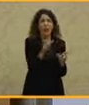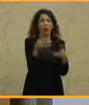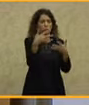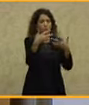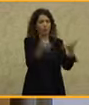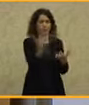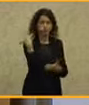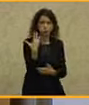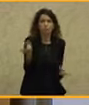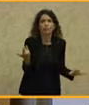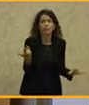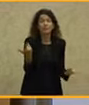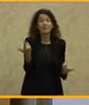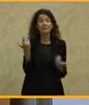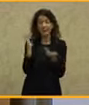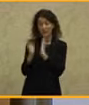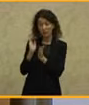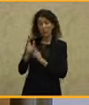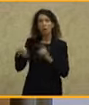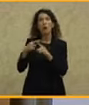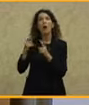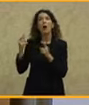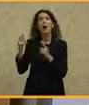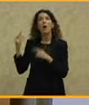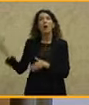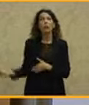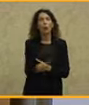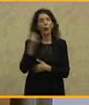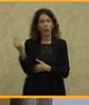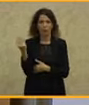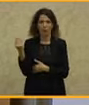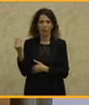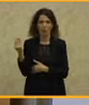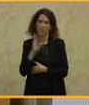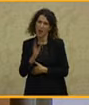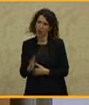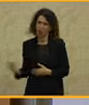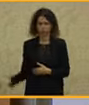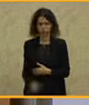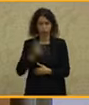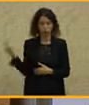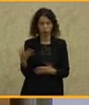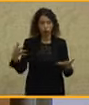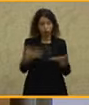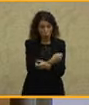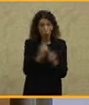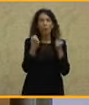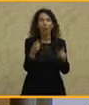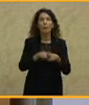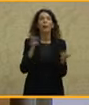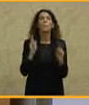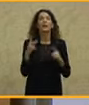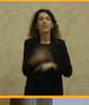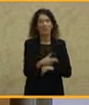etcétera, el tratamiento y la evolución es muchísimo mejor, ¿no? Y por eso creo que todos tenemos que contribuir a la